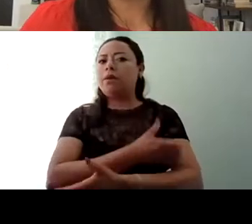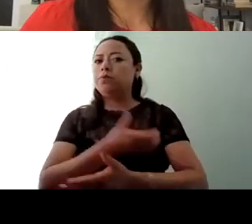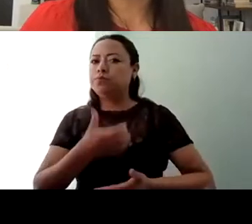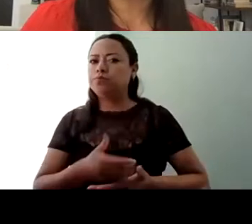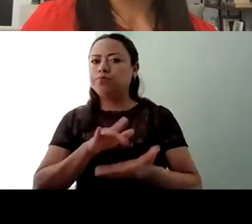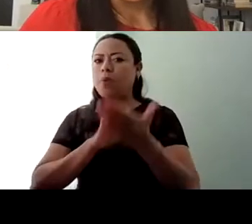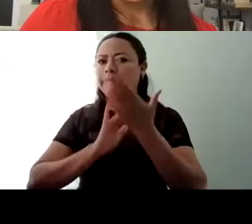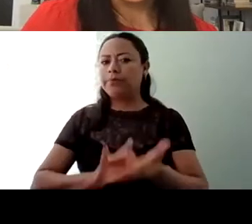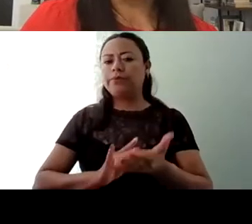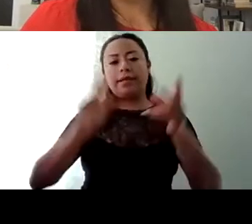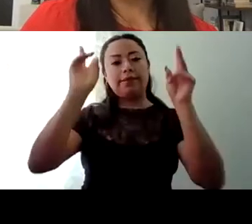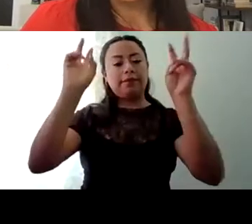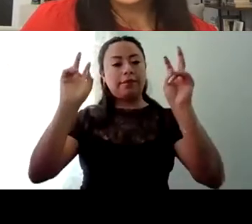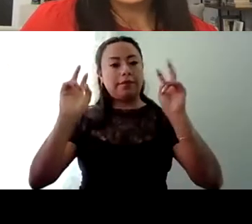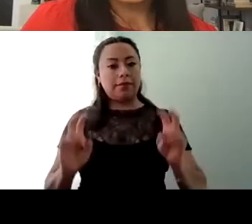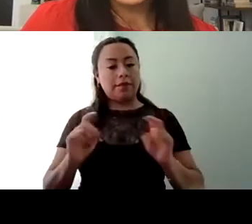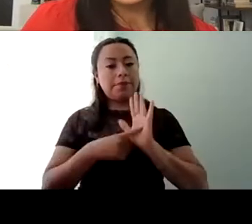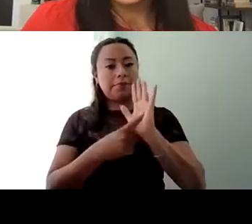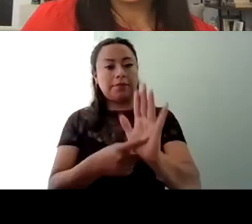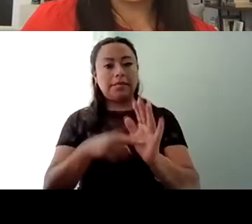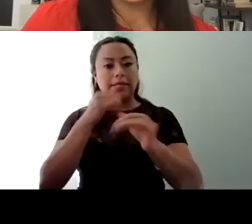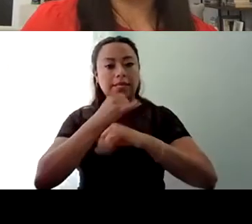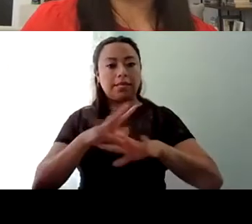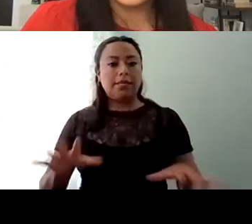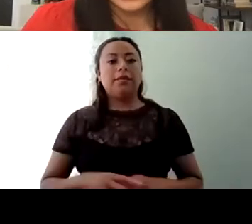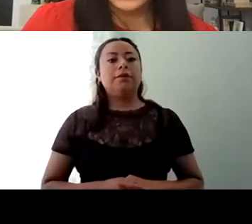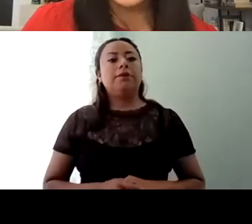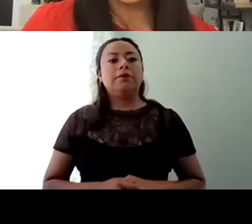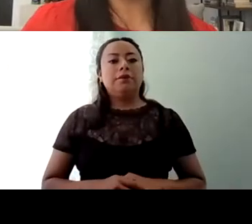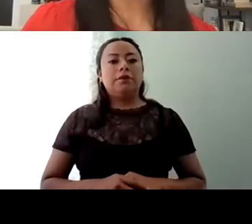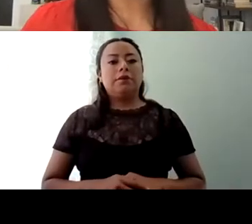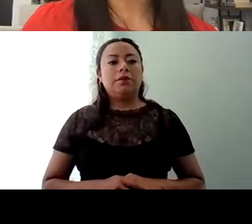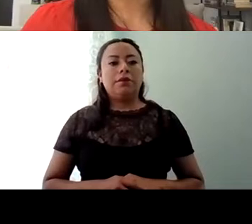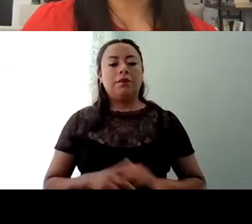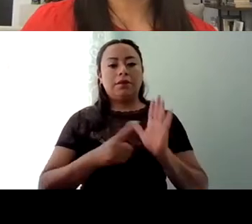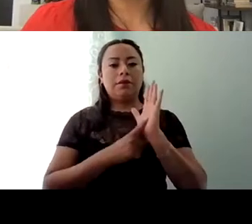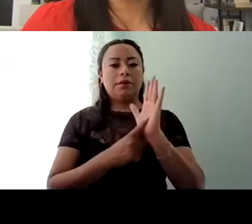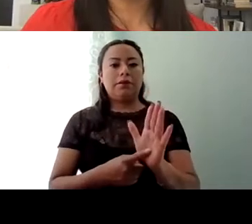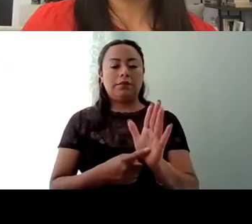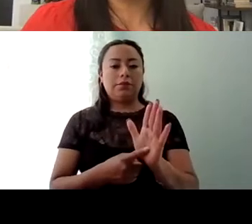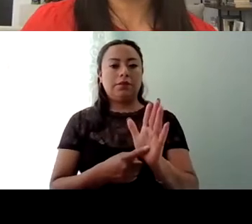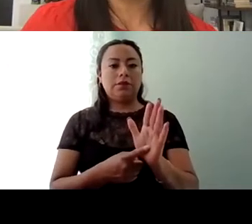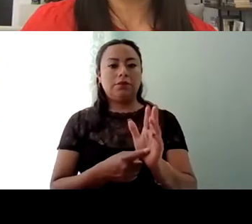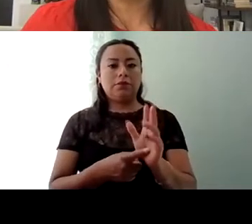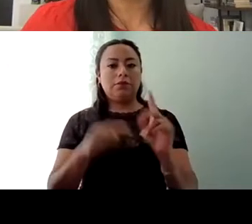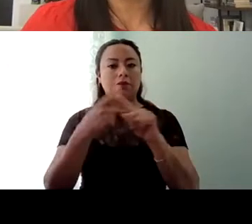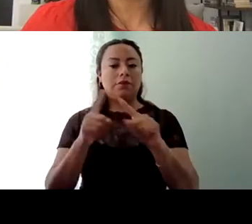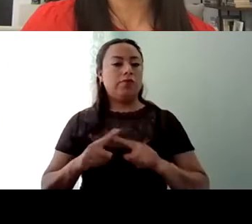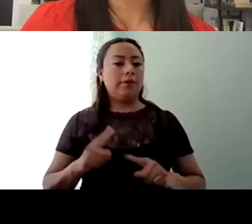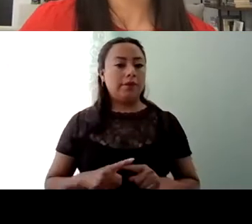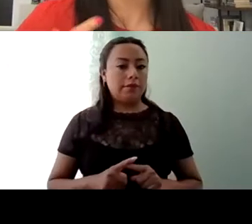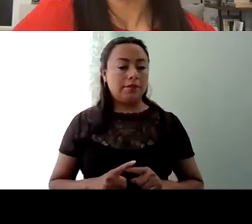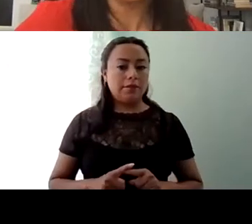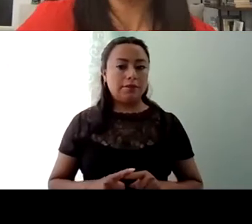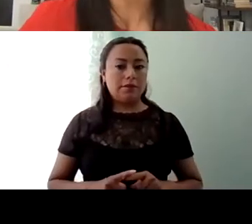como mencioné, en la presentación de informes, en la presentación de posicionamientos, en donde la